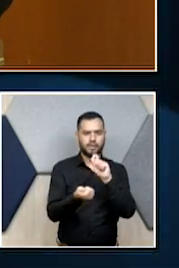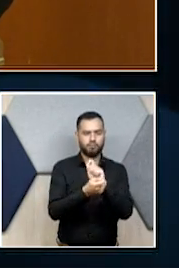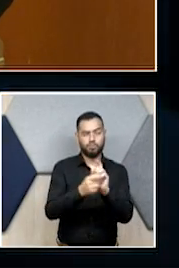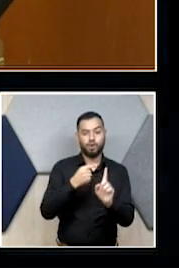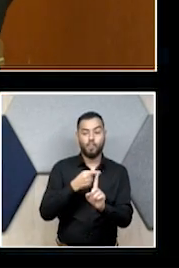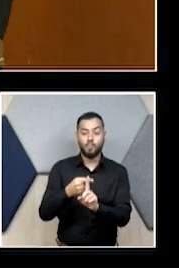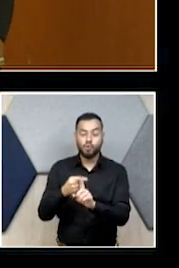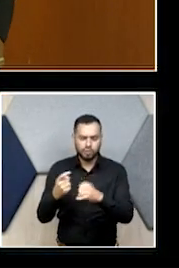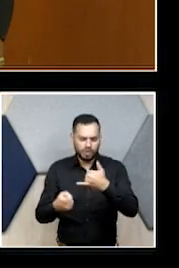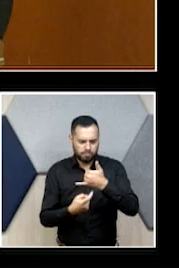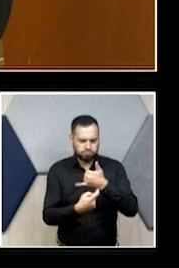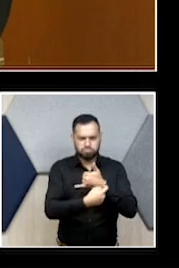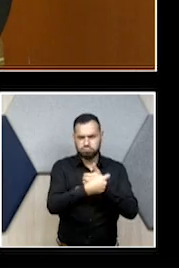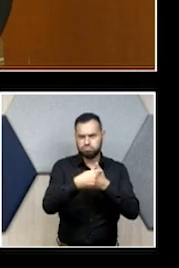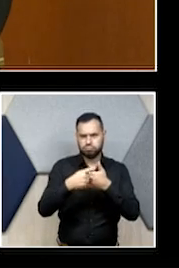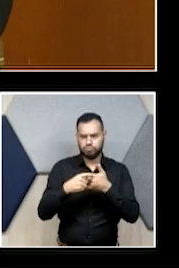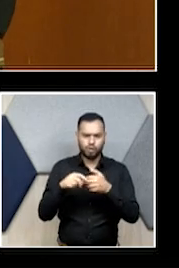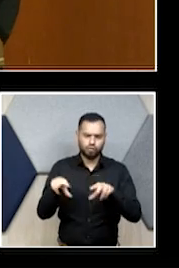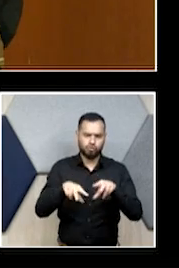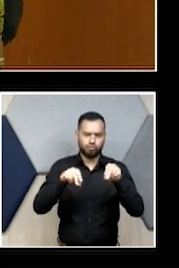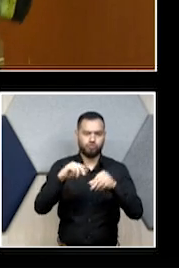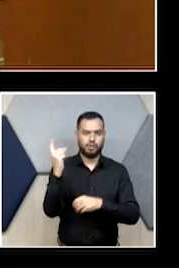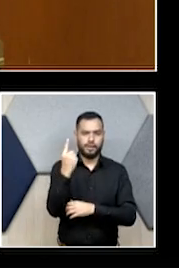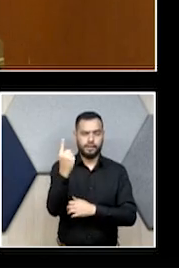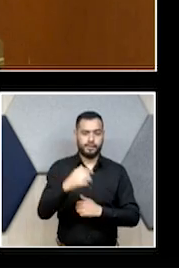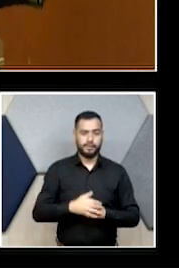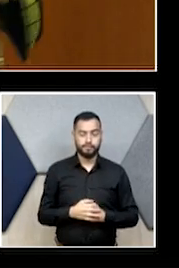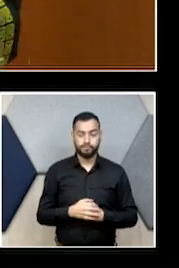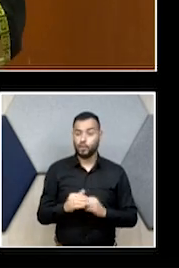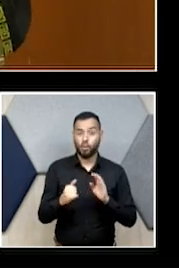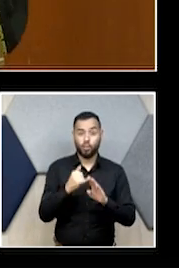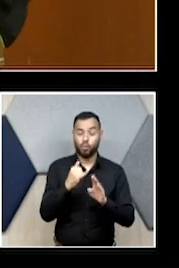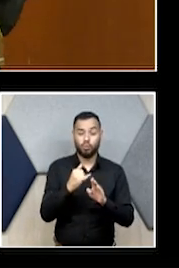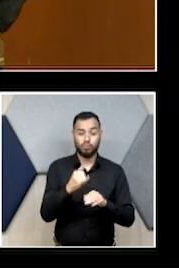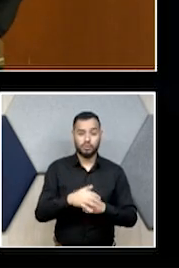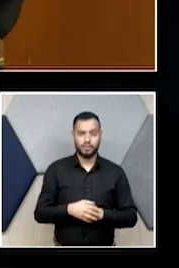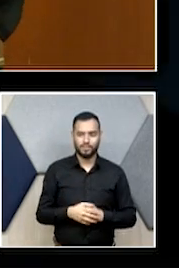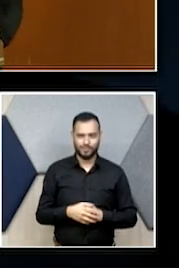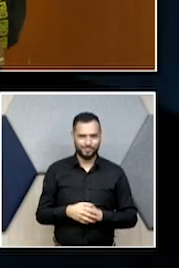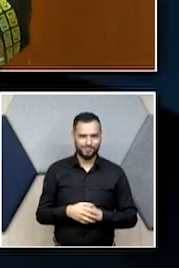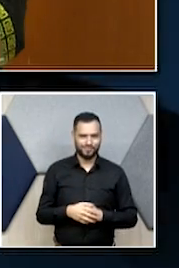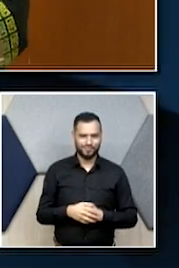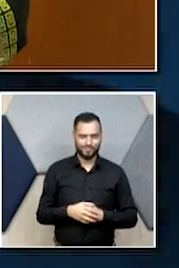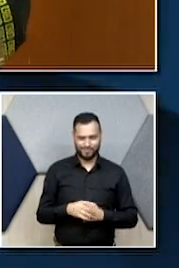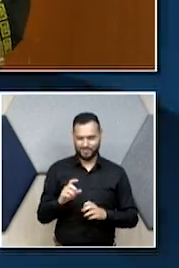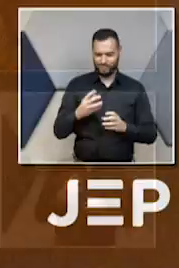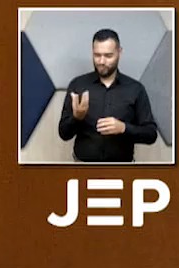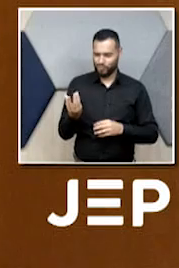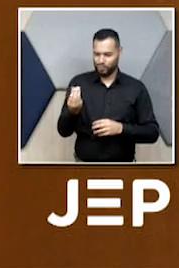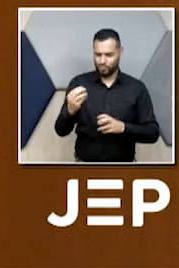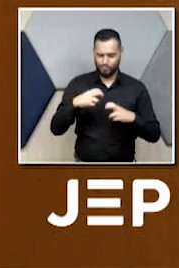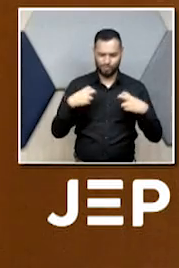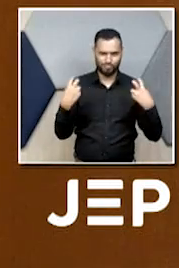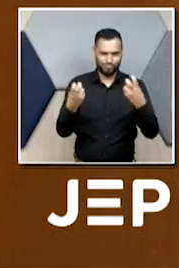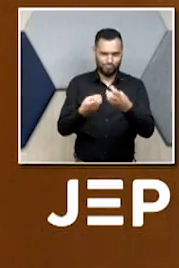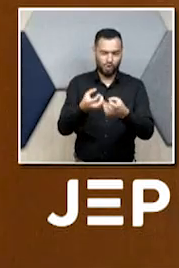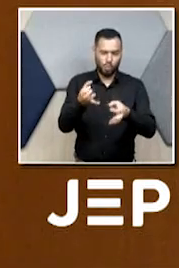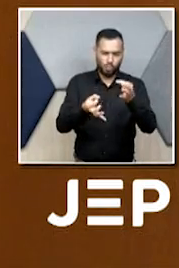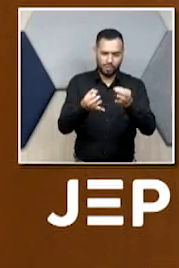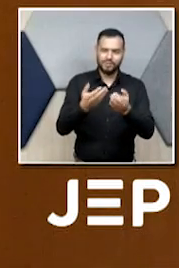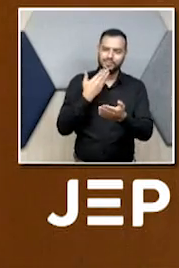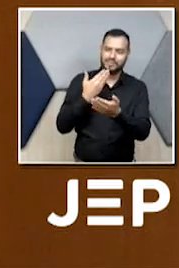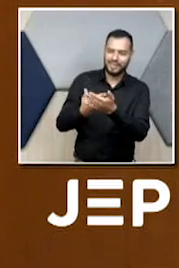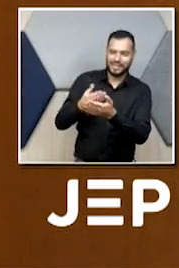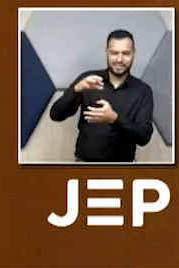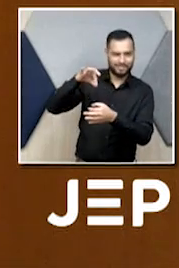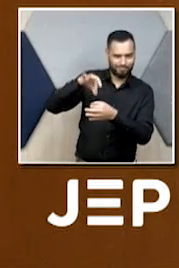de la sociedad en general. Finalmente, a la magistratura, mi gratitud por su voto de confianza, a